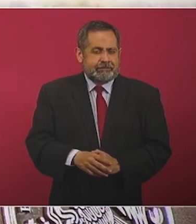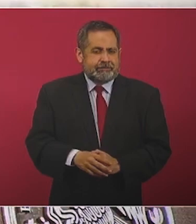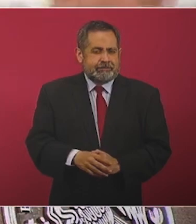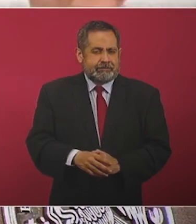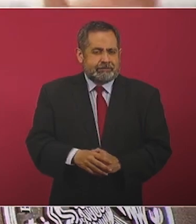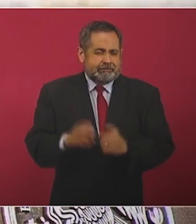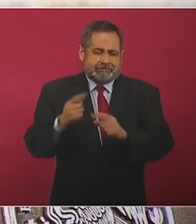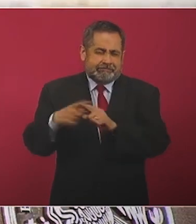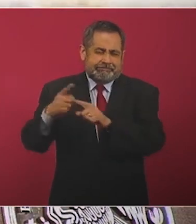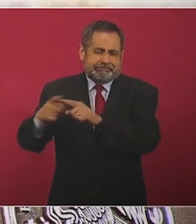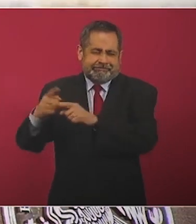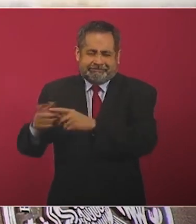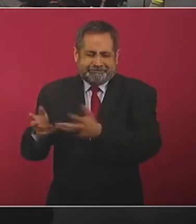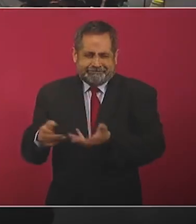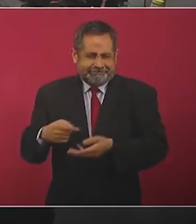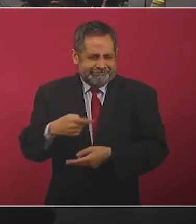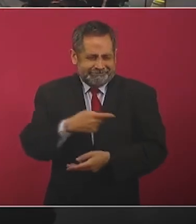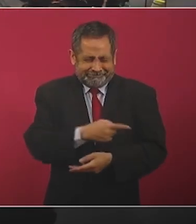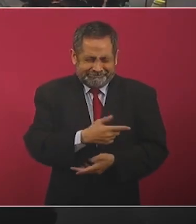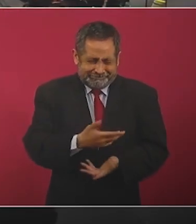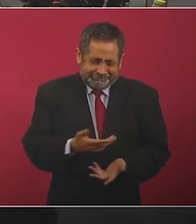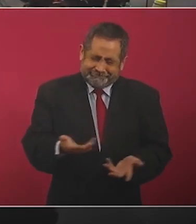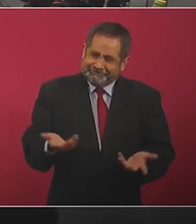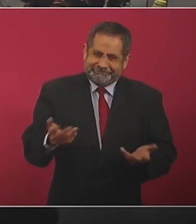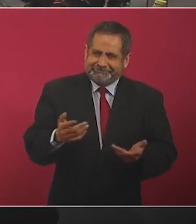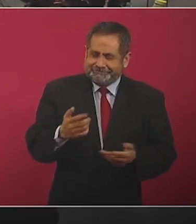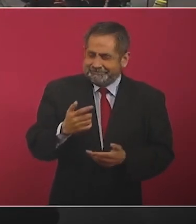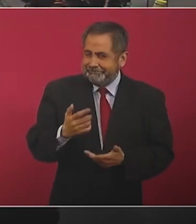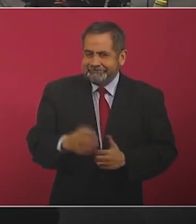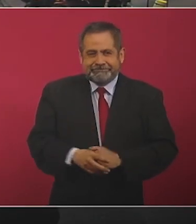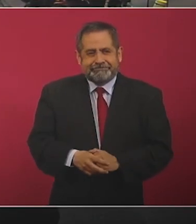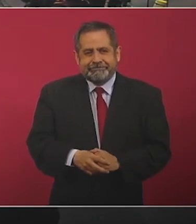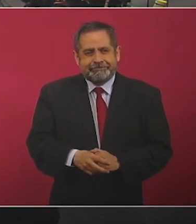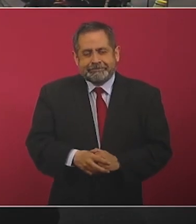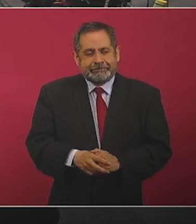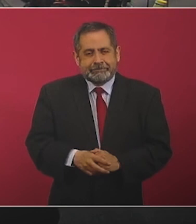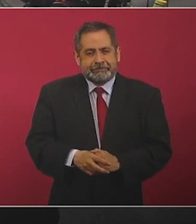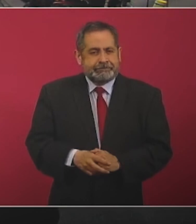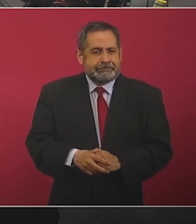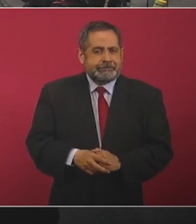y así otros, ¿no? Pero